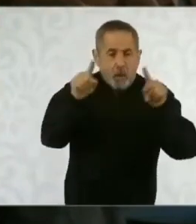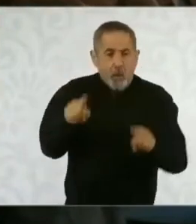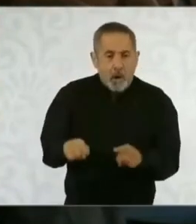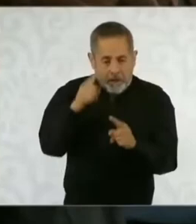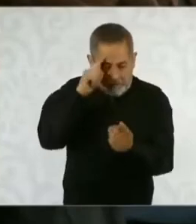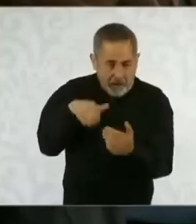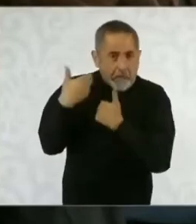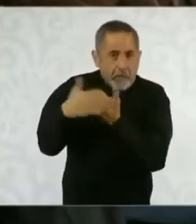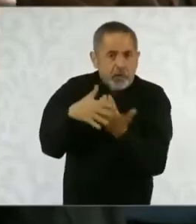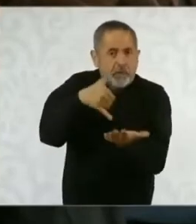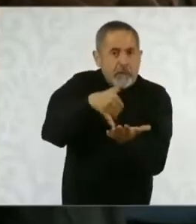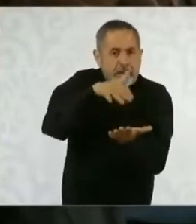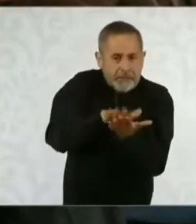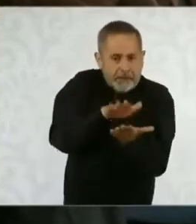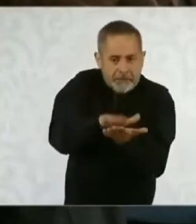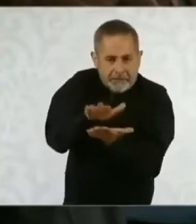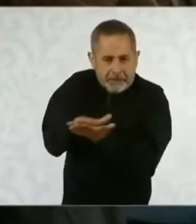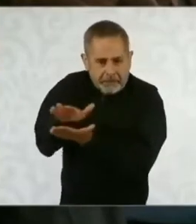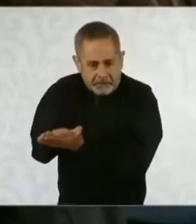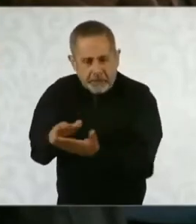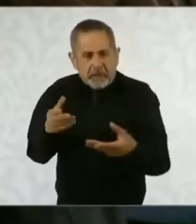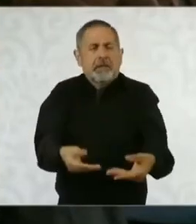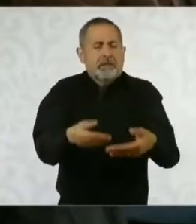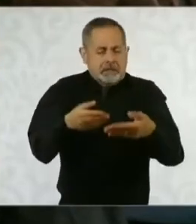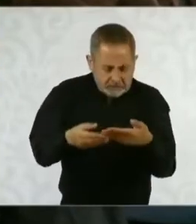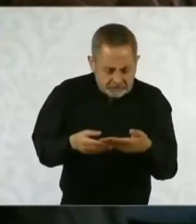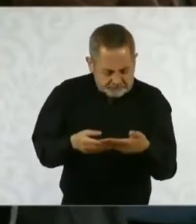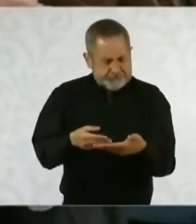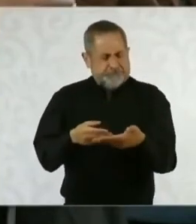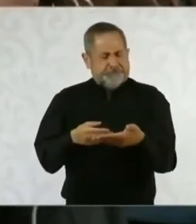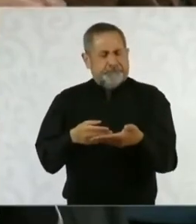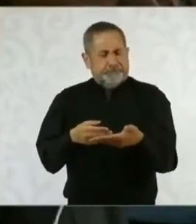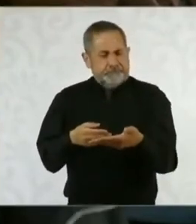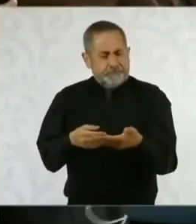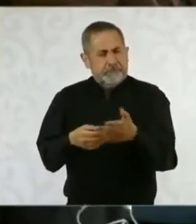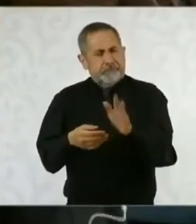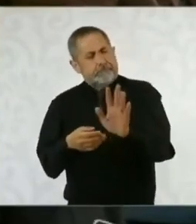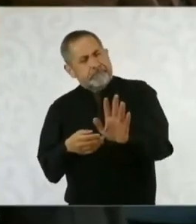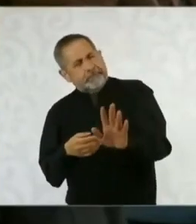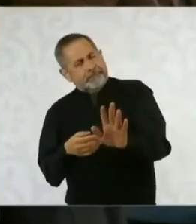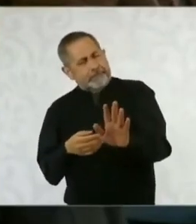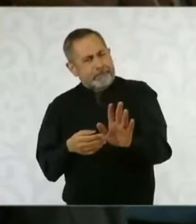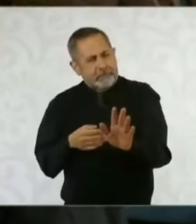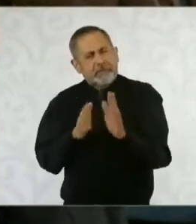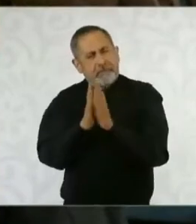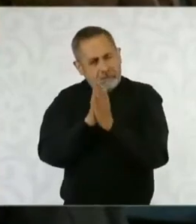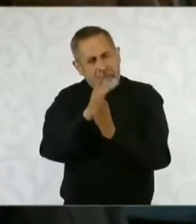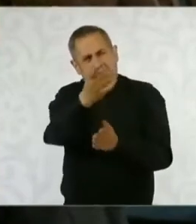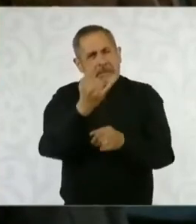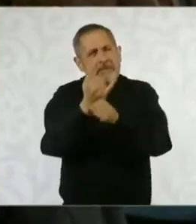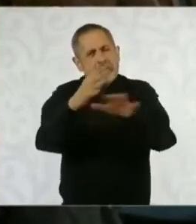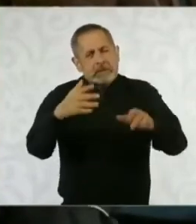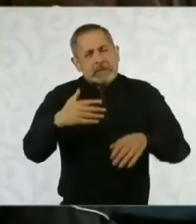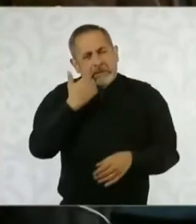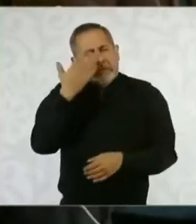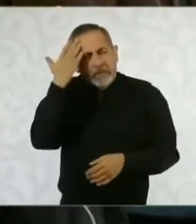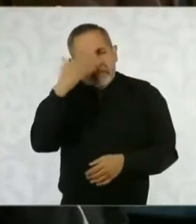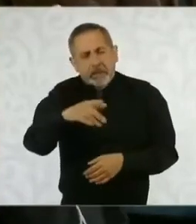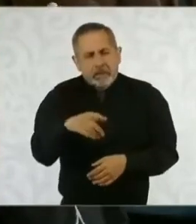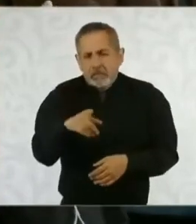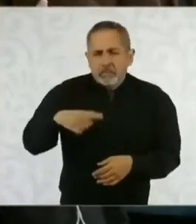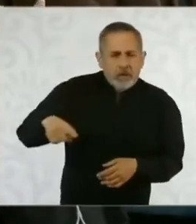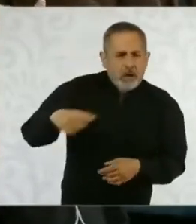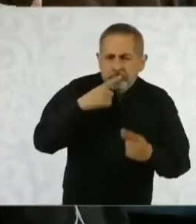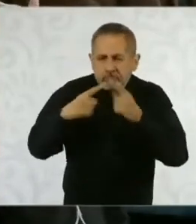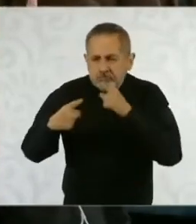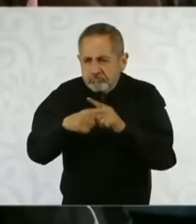para imprimirse, pero más allá de eso, me interesa que nos comente en qué acuerdo se quedó.